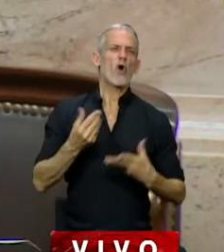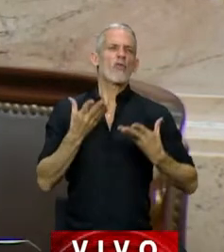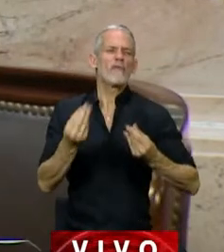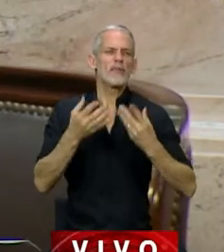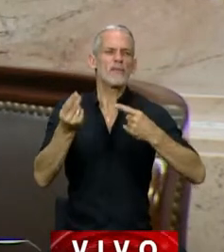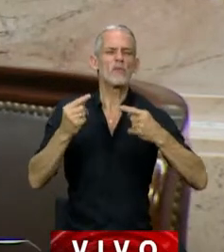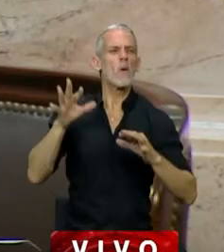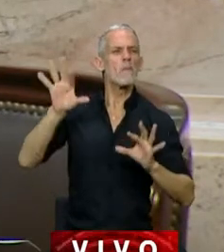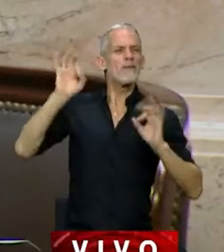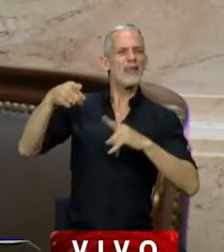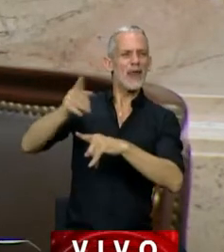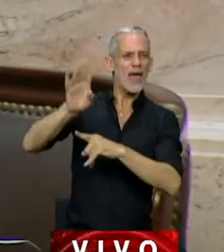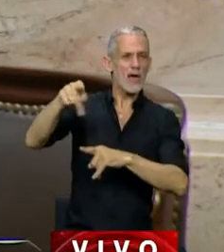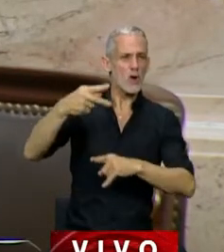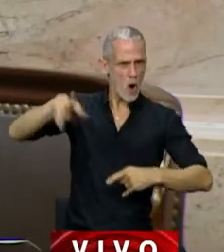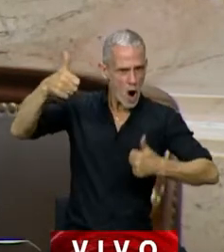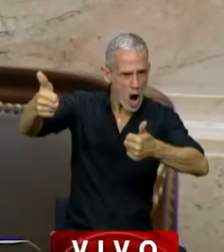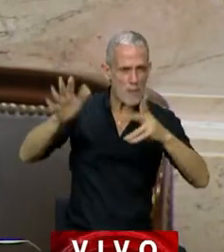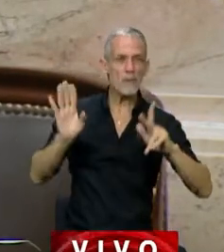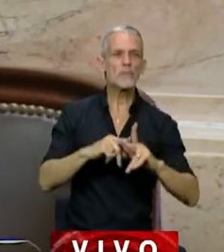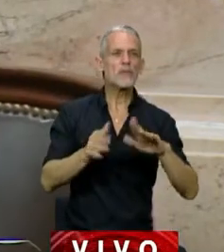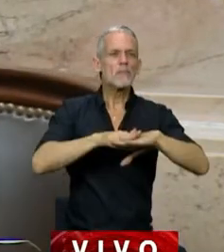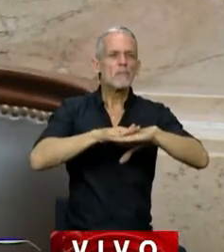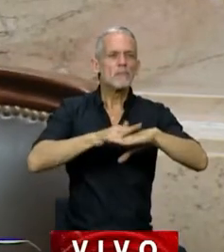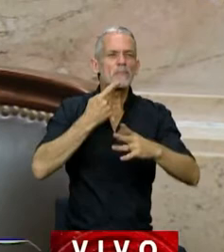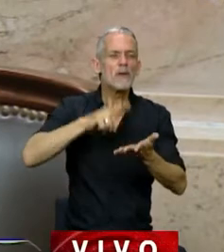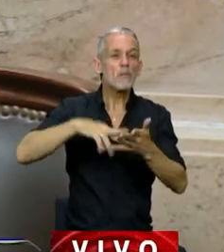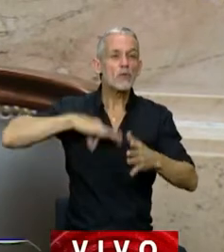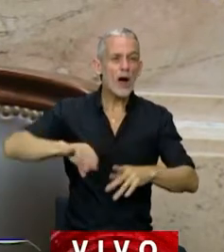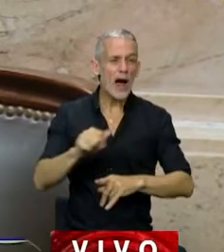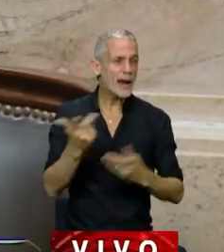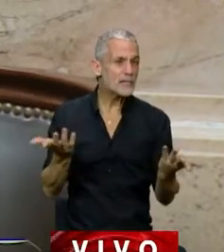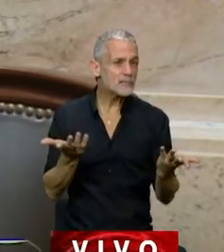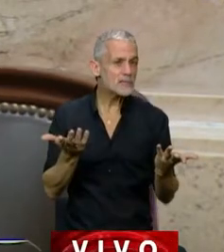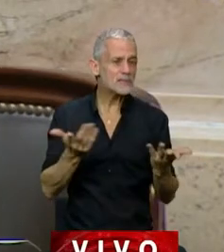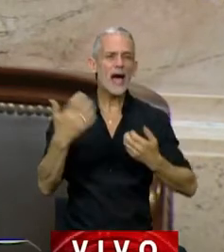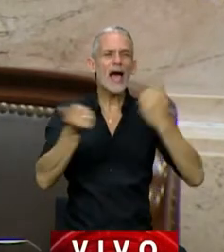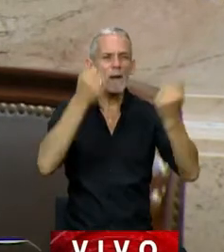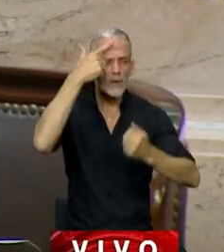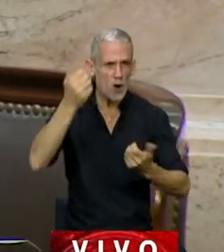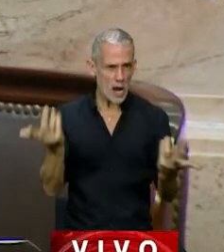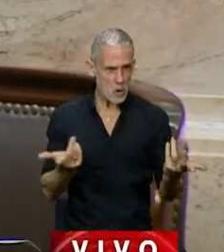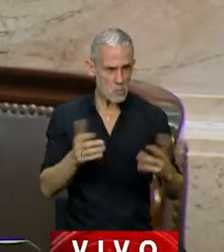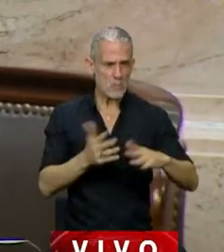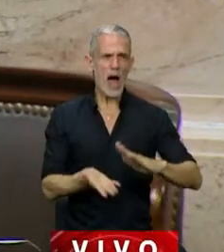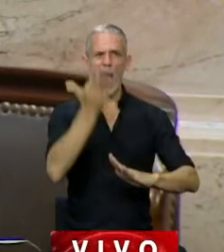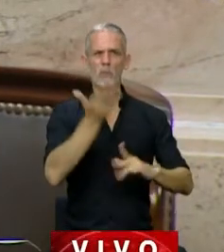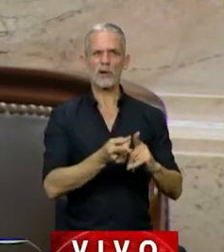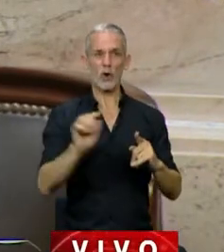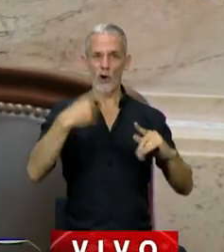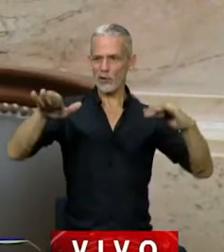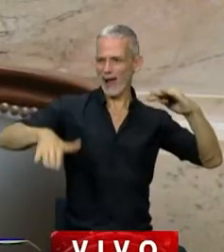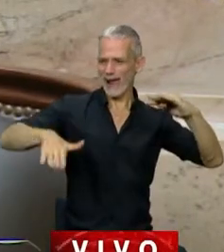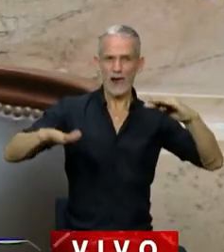privilegios y no hablan del aumento del piso de ganancias para el sector de camioneros, haciendo diferencia con todos